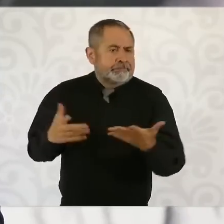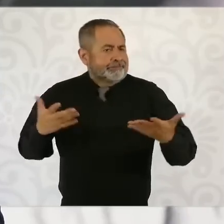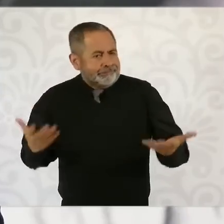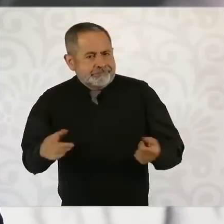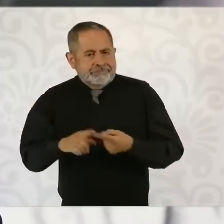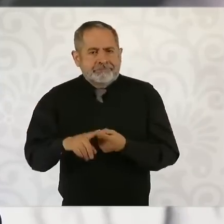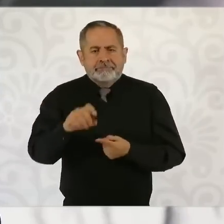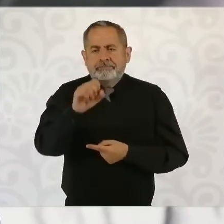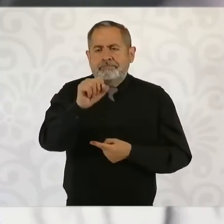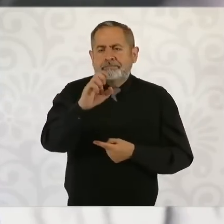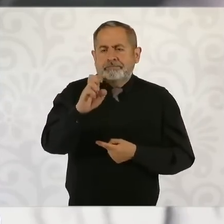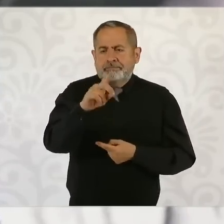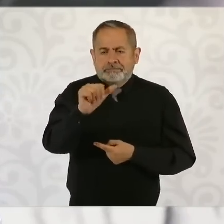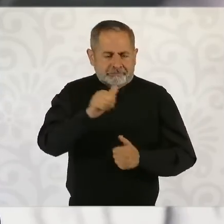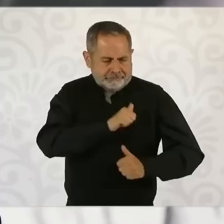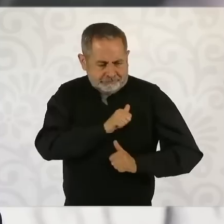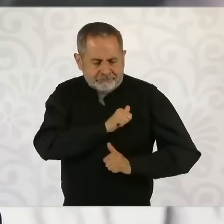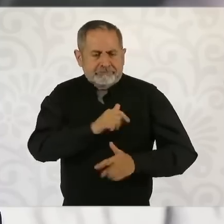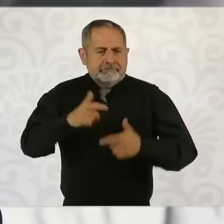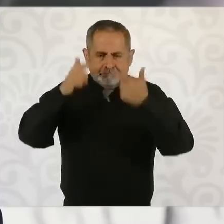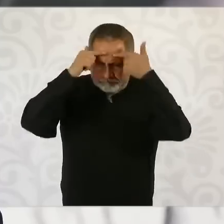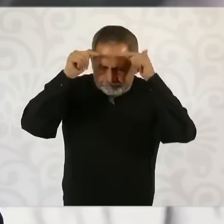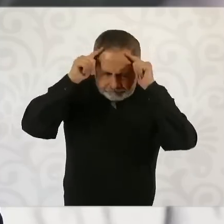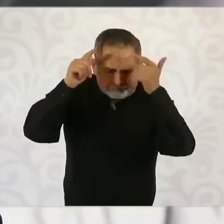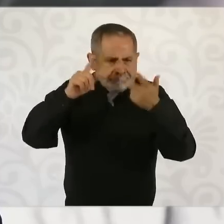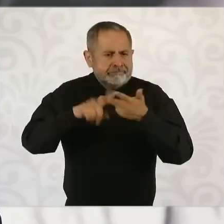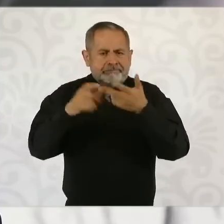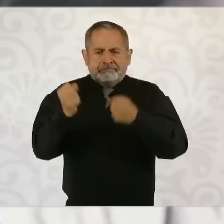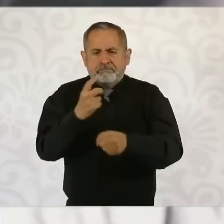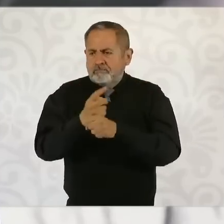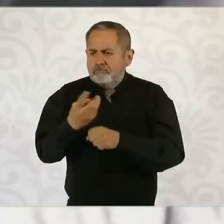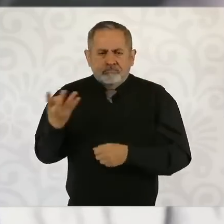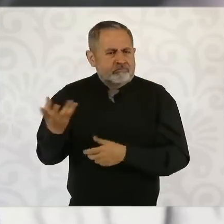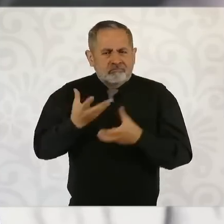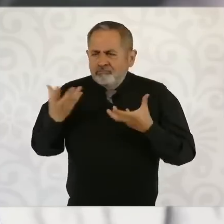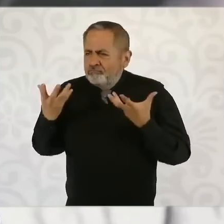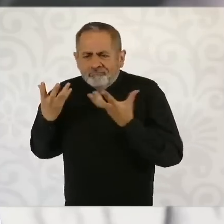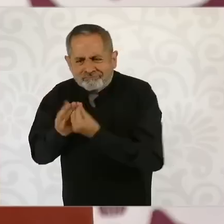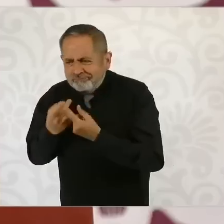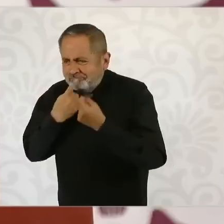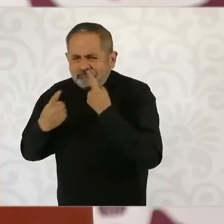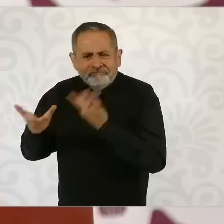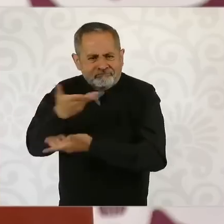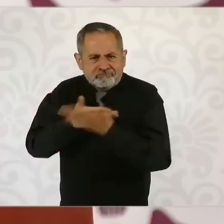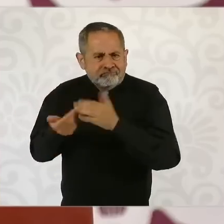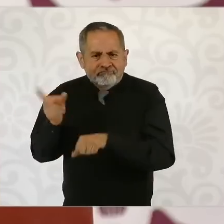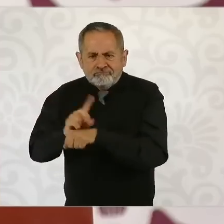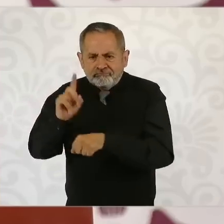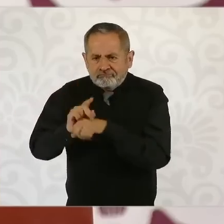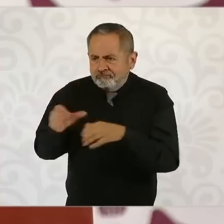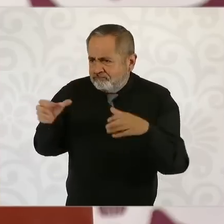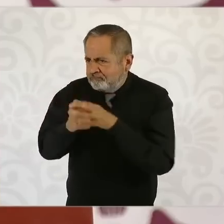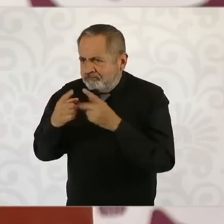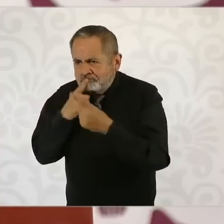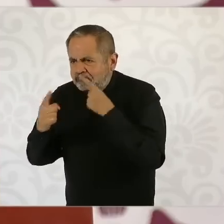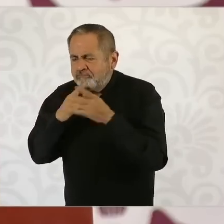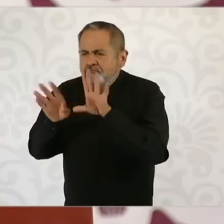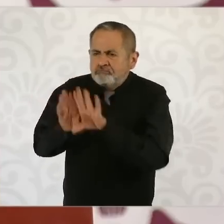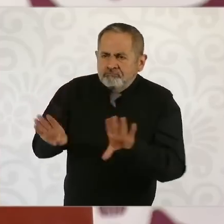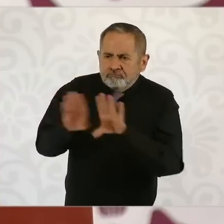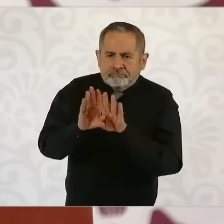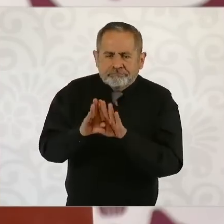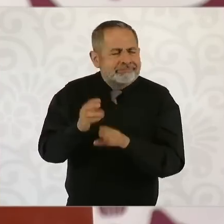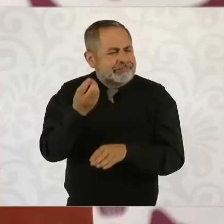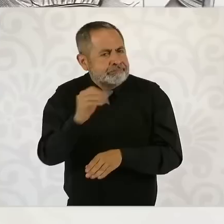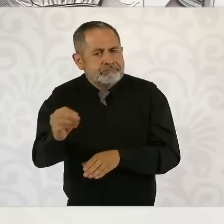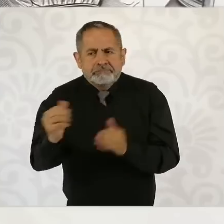Marina y la Secretaría de Seguridad pues es en las operaciones diarias, en las mesas de inteligencia continuas y por supuesto con la Fiscalía